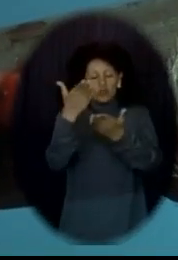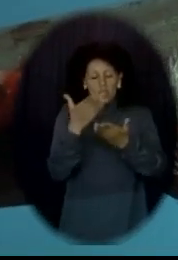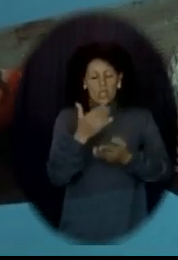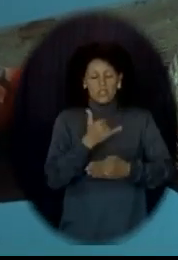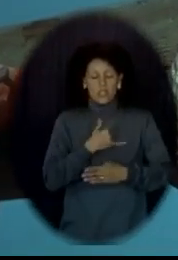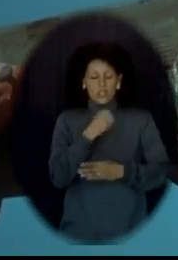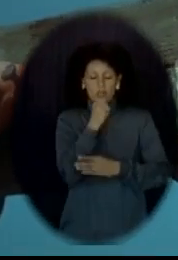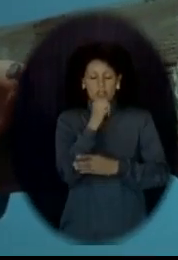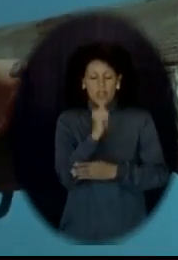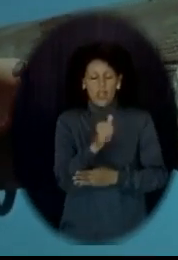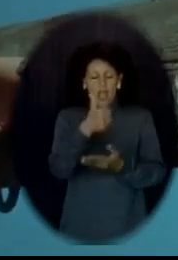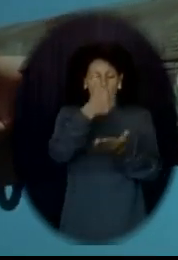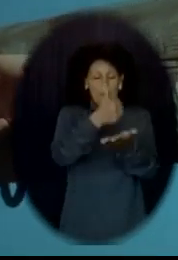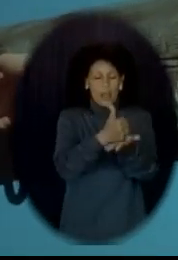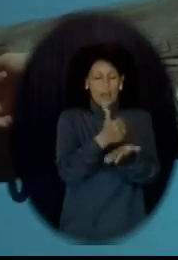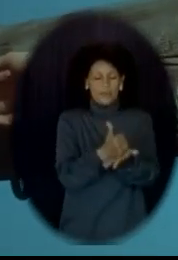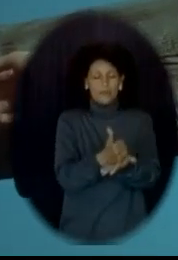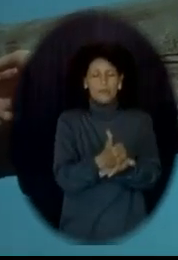sea. Amén.